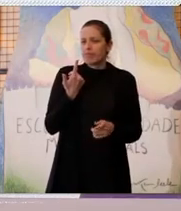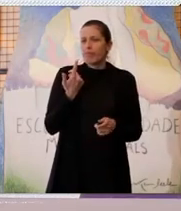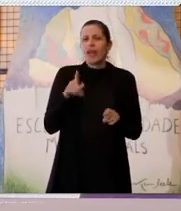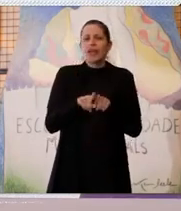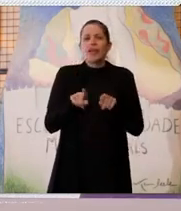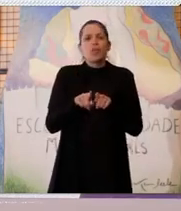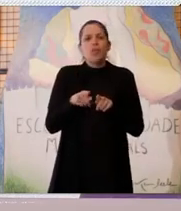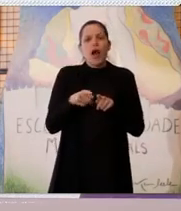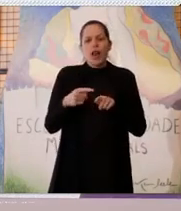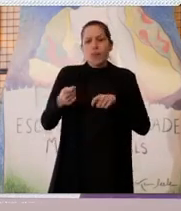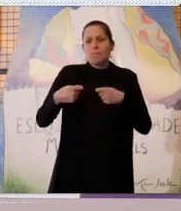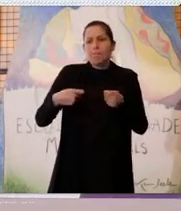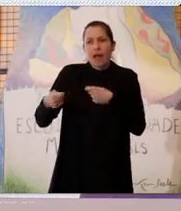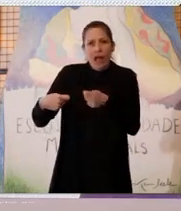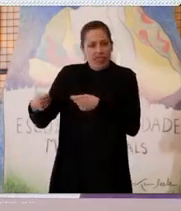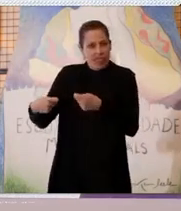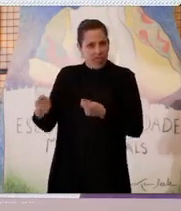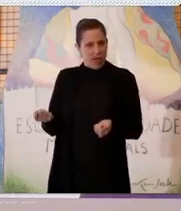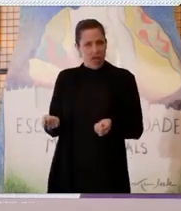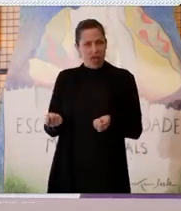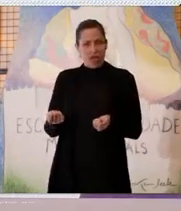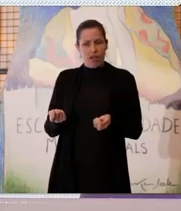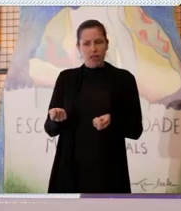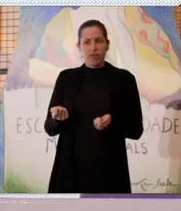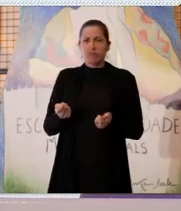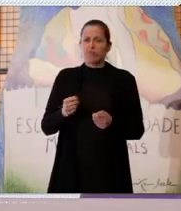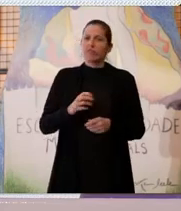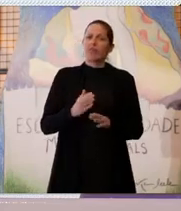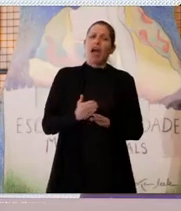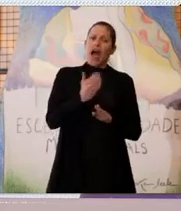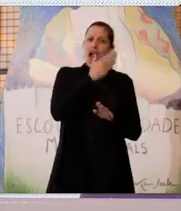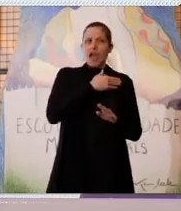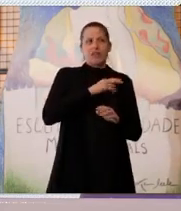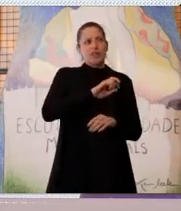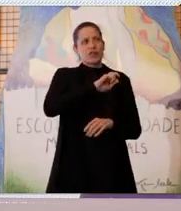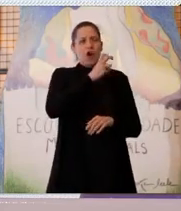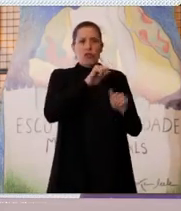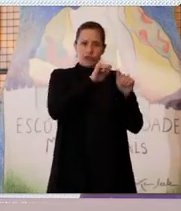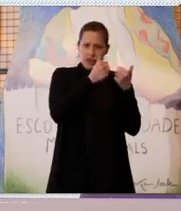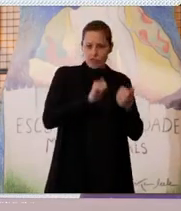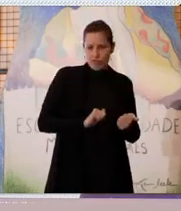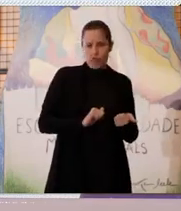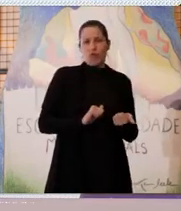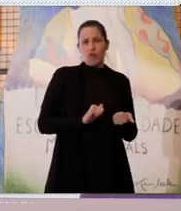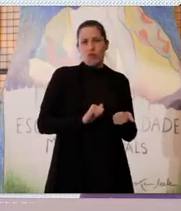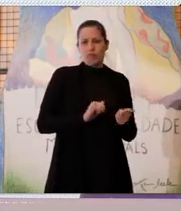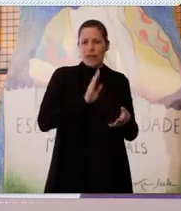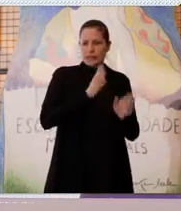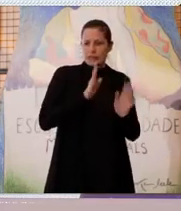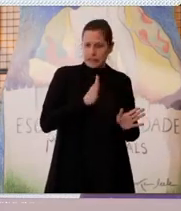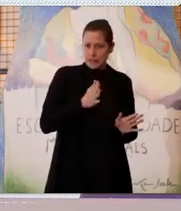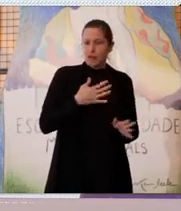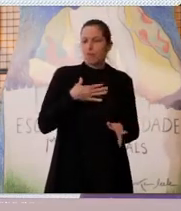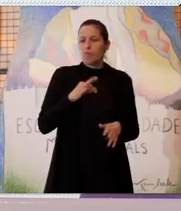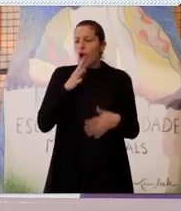o sea había otras maneras de opresión de discriminación terribles todo lo que los niveles de cosificación y de autocosificación que están padeciendo